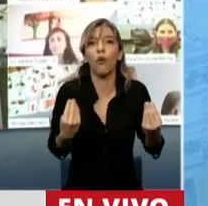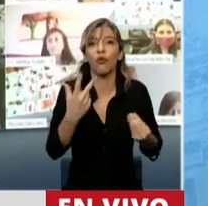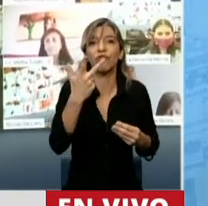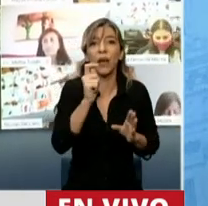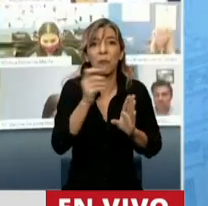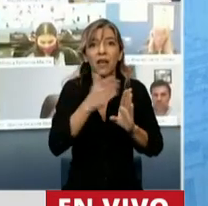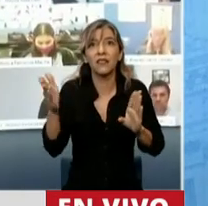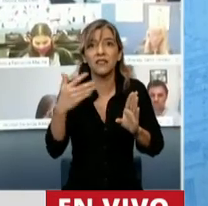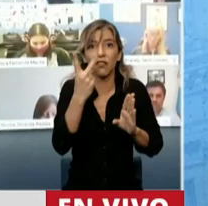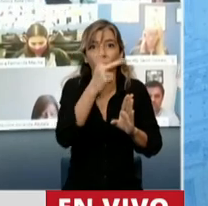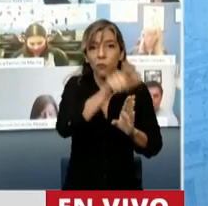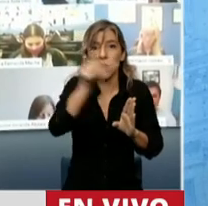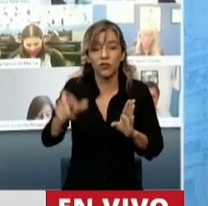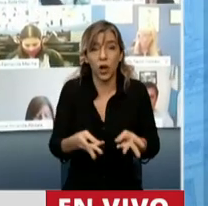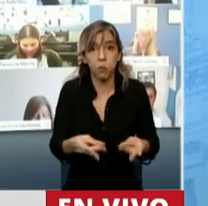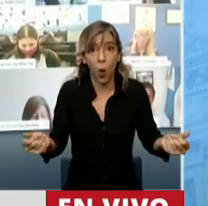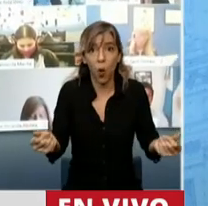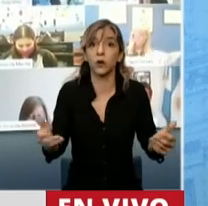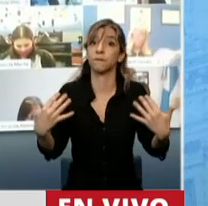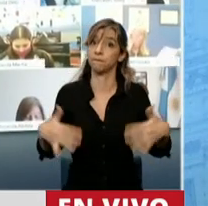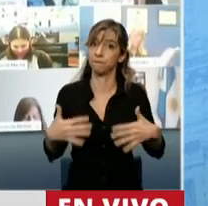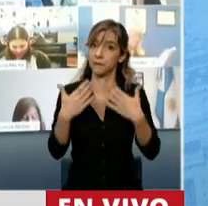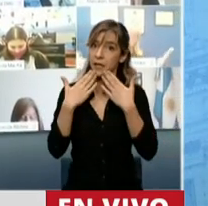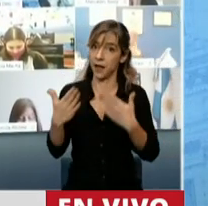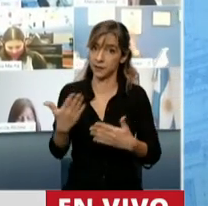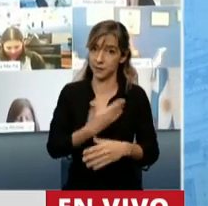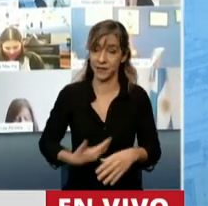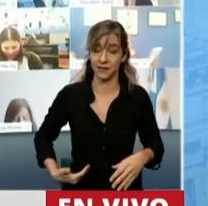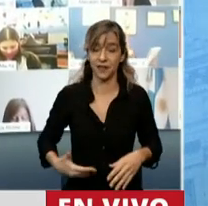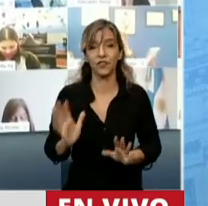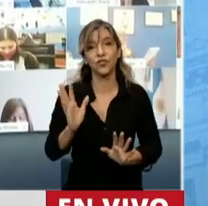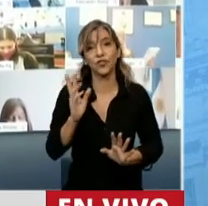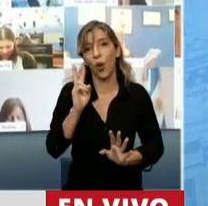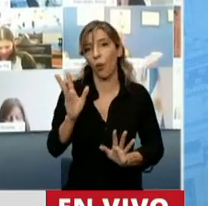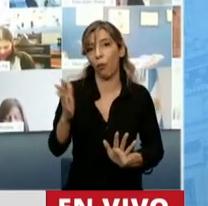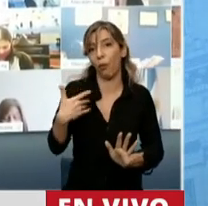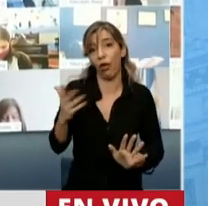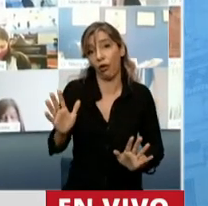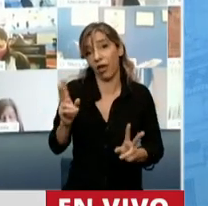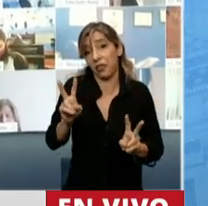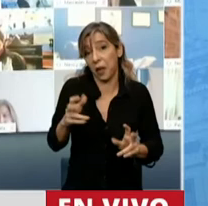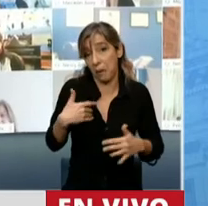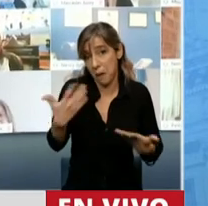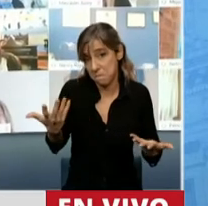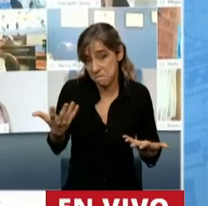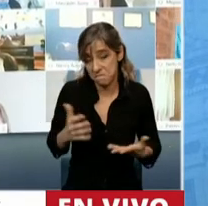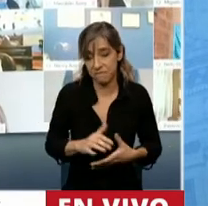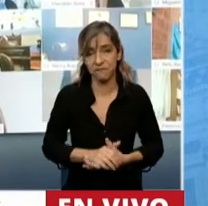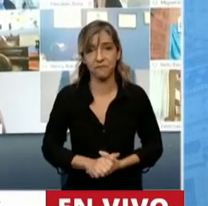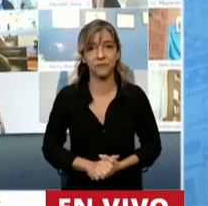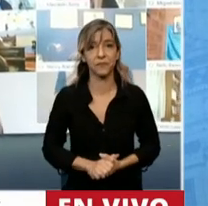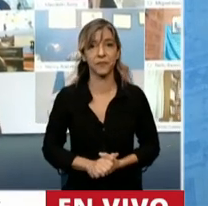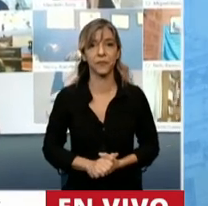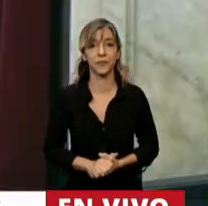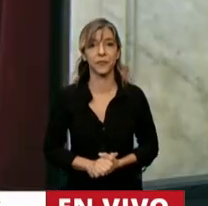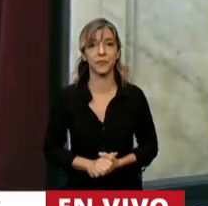personas. Gracias, presidente. Veo que mucha atención no le ha concitado el tema. Gracias,